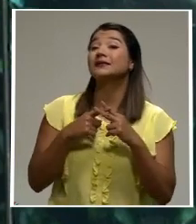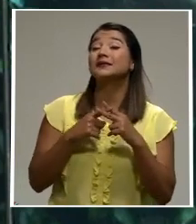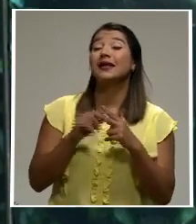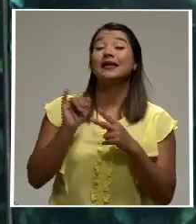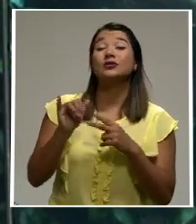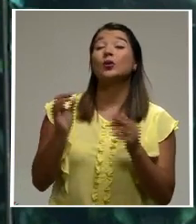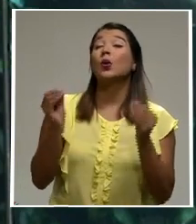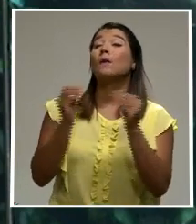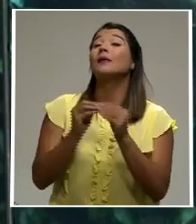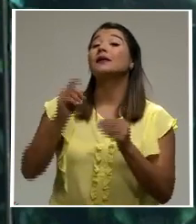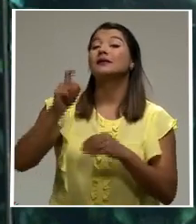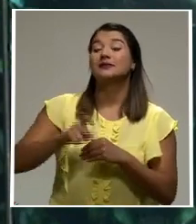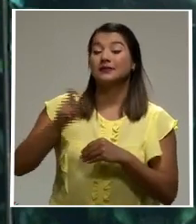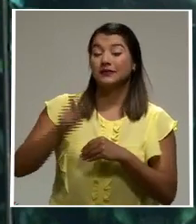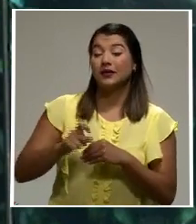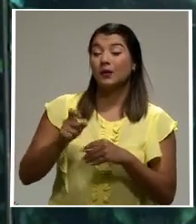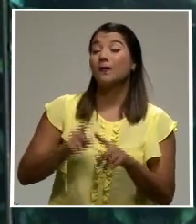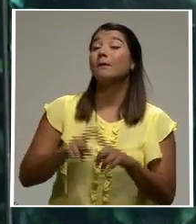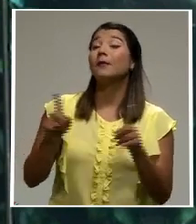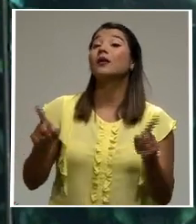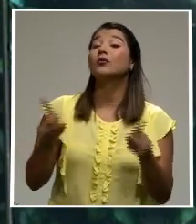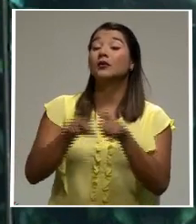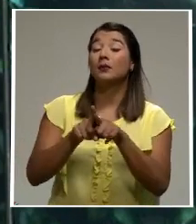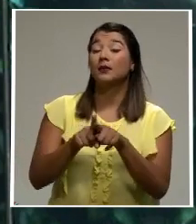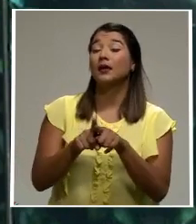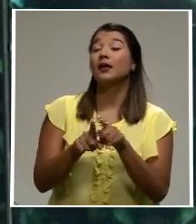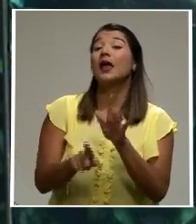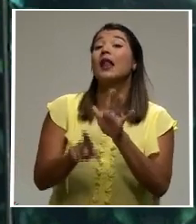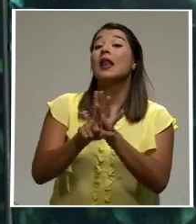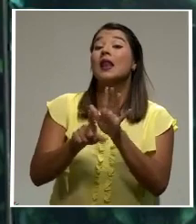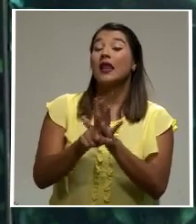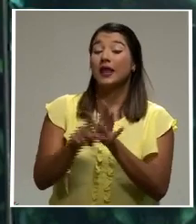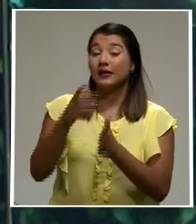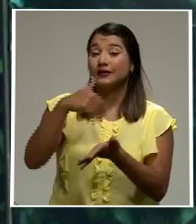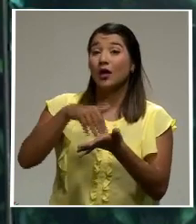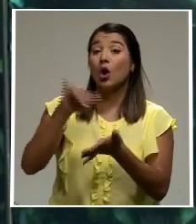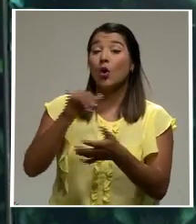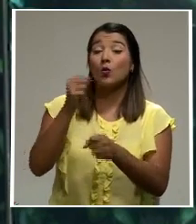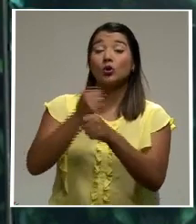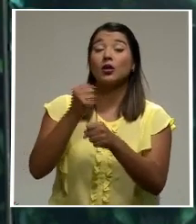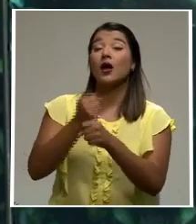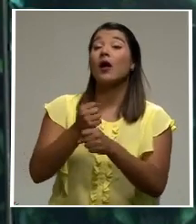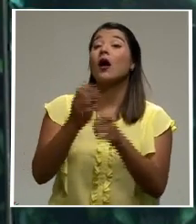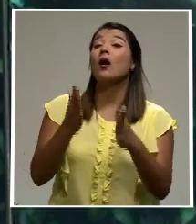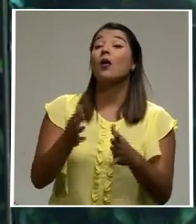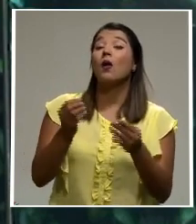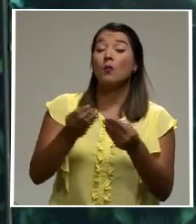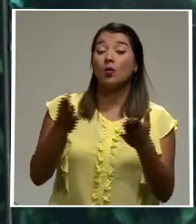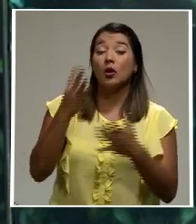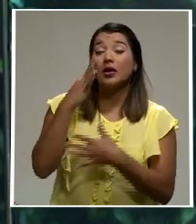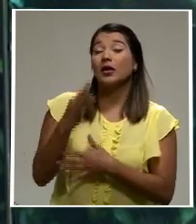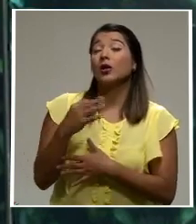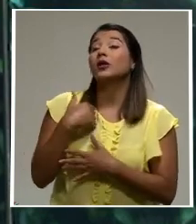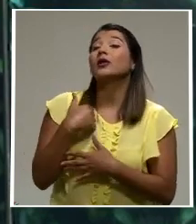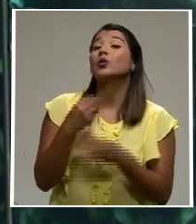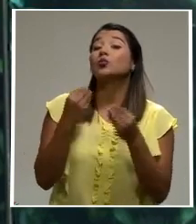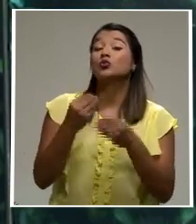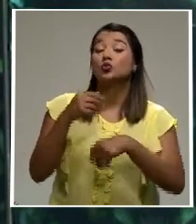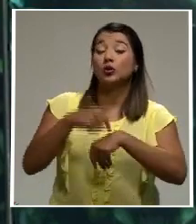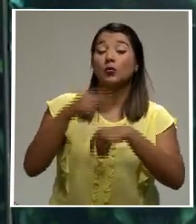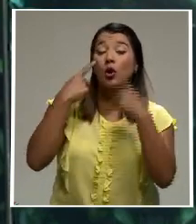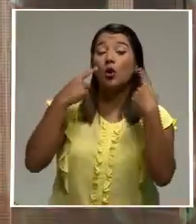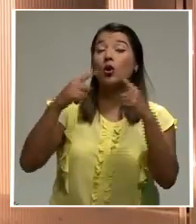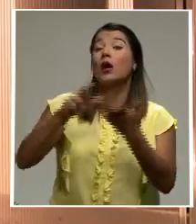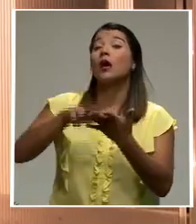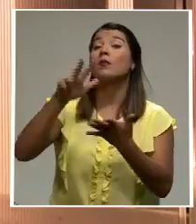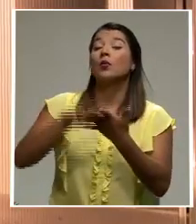urgirá en su momento, pero también leyes centrales como la de empleo público, que creo que sí hay tiempo suficiente para lograr aprobarla antes del mes de